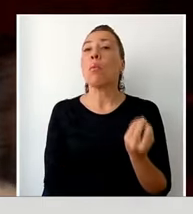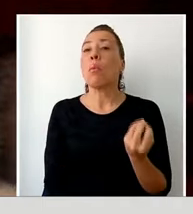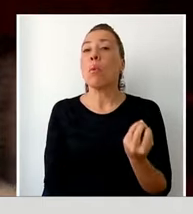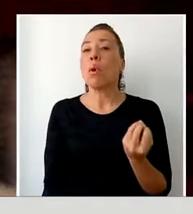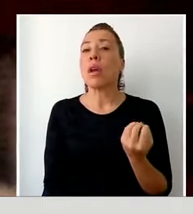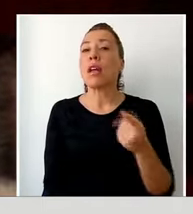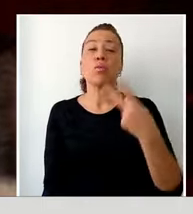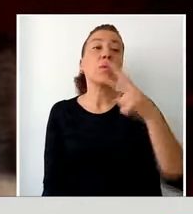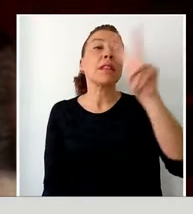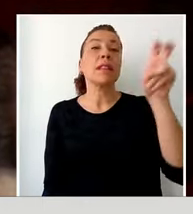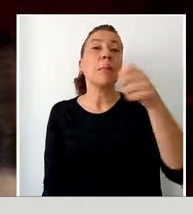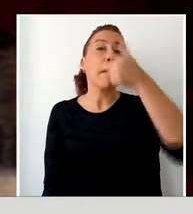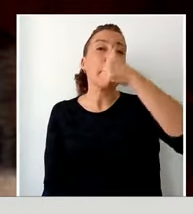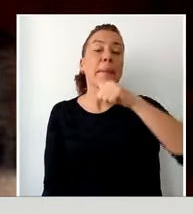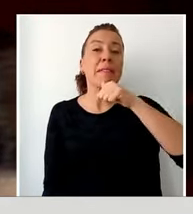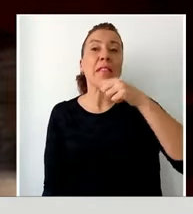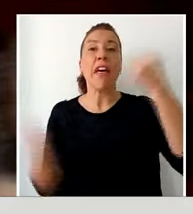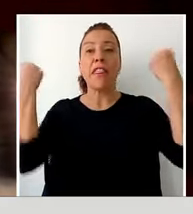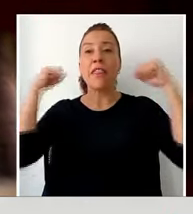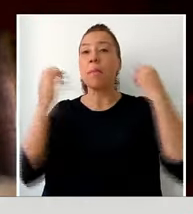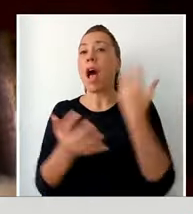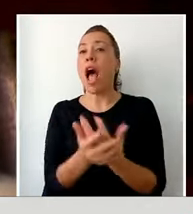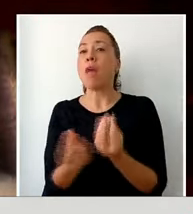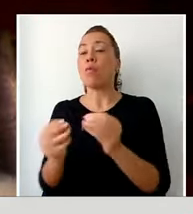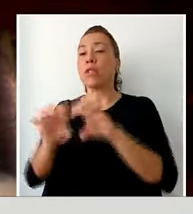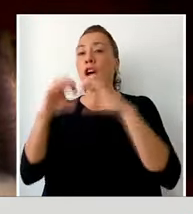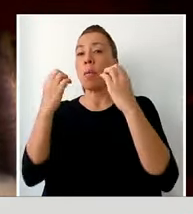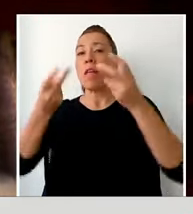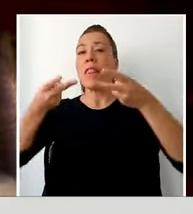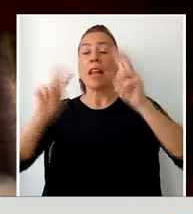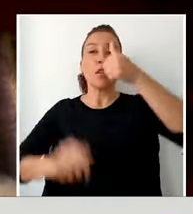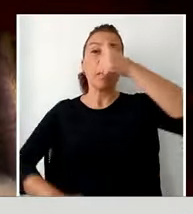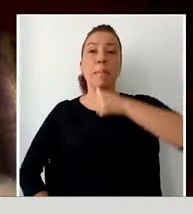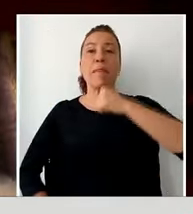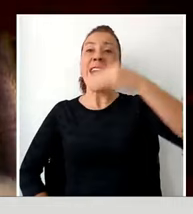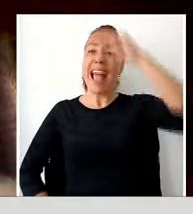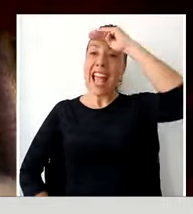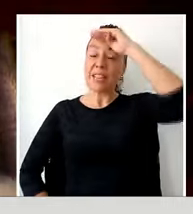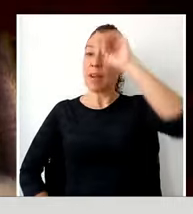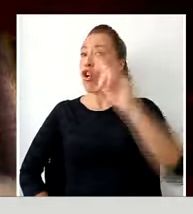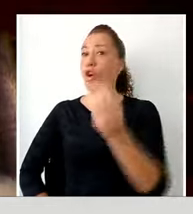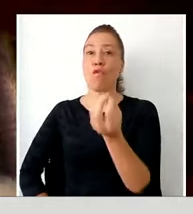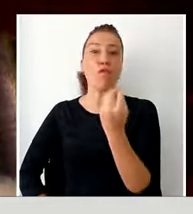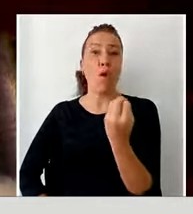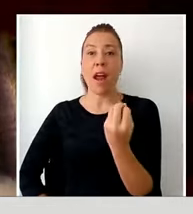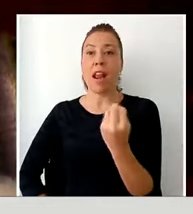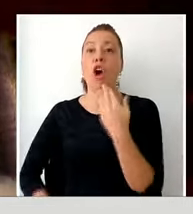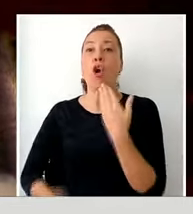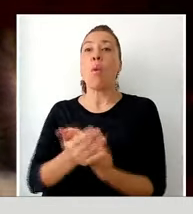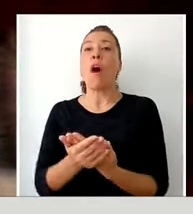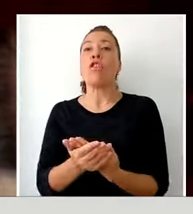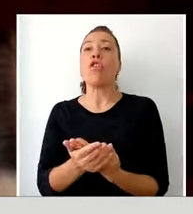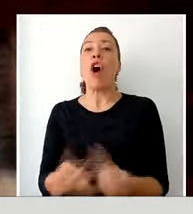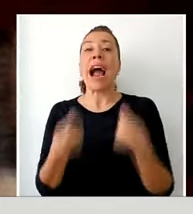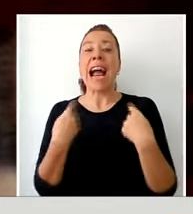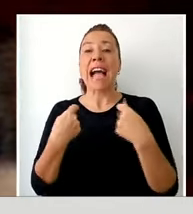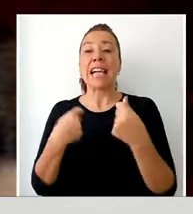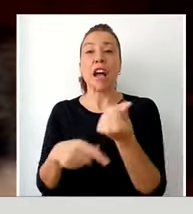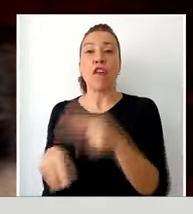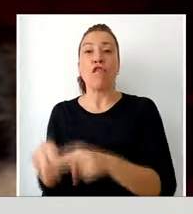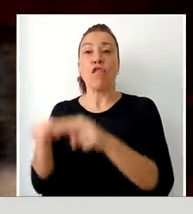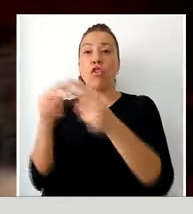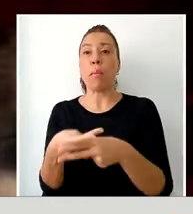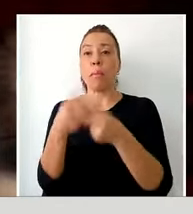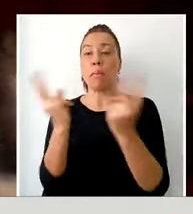en el deporte abundan las corporaciones de derecho privado y las experiencias no son buenas sobre todo cuando Ejecutan fondos públicos Creo que